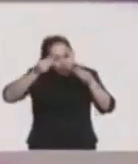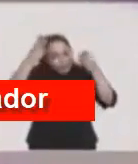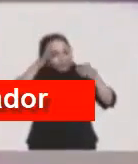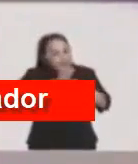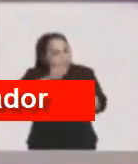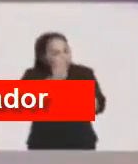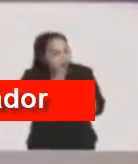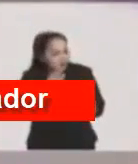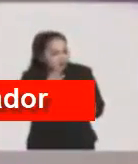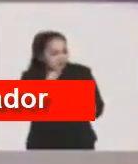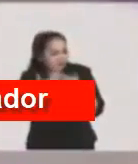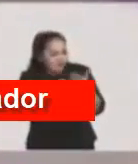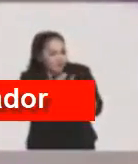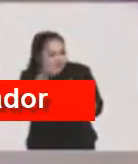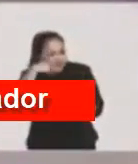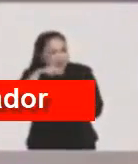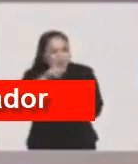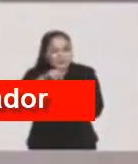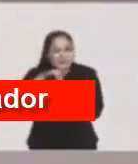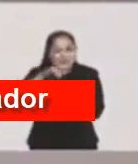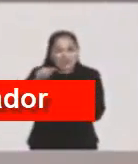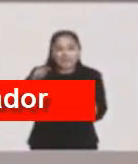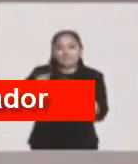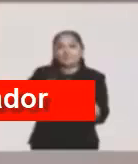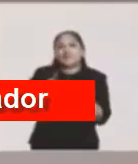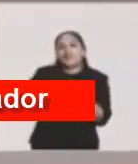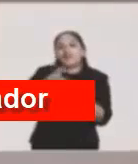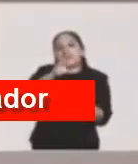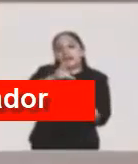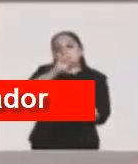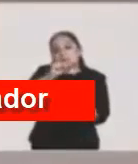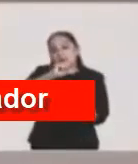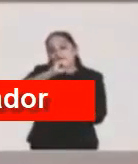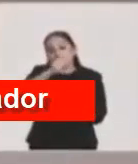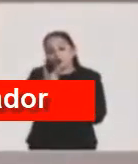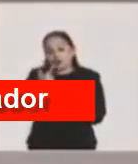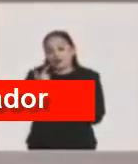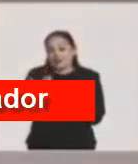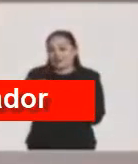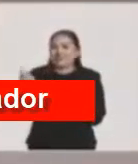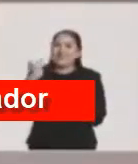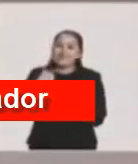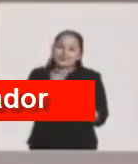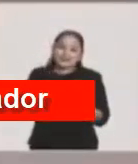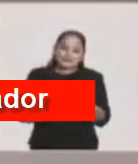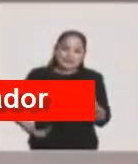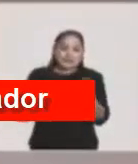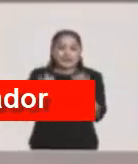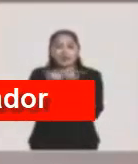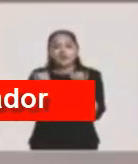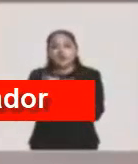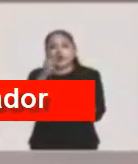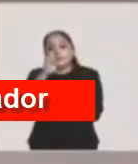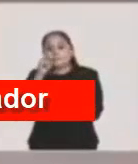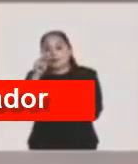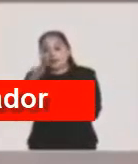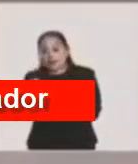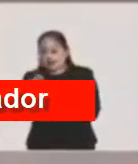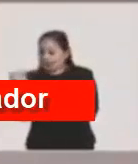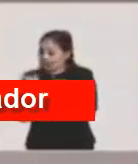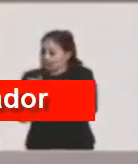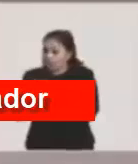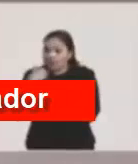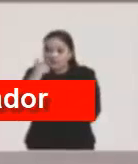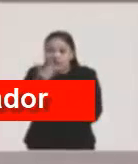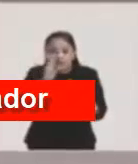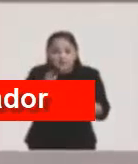bueno que hacen esta pregunta. Ahorita contesto la pregunta y voy al otro punto. Venga. El miércoles pasado, hace una semana mañana,